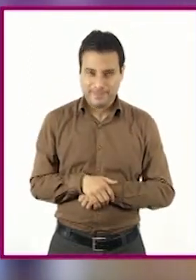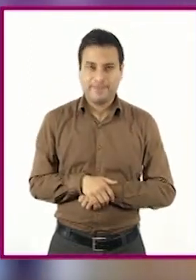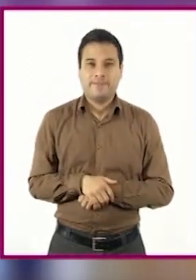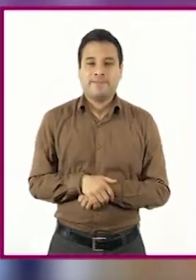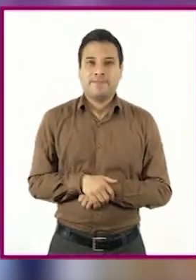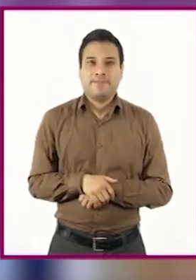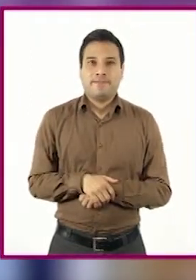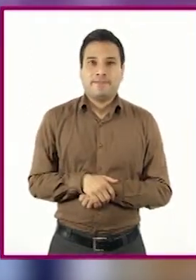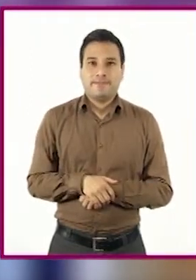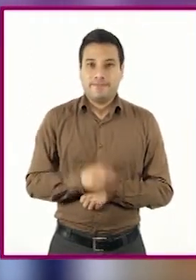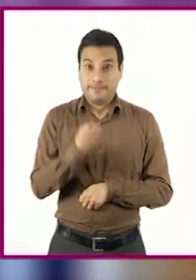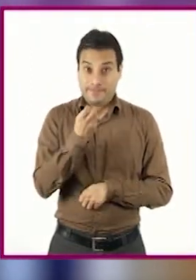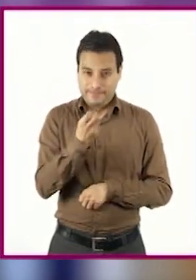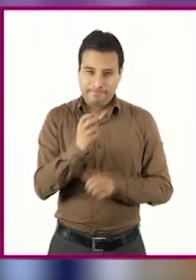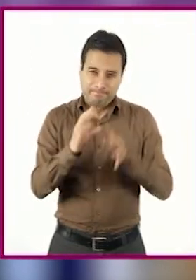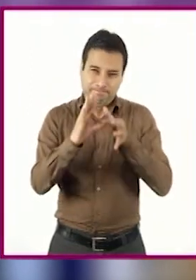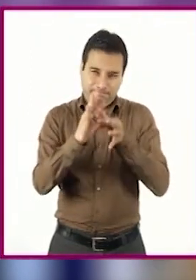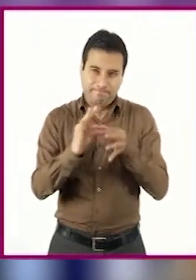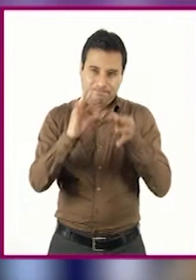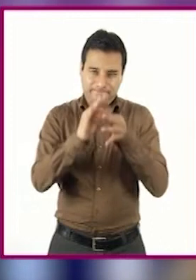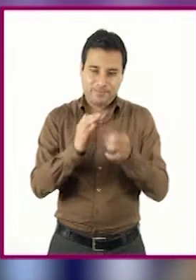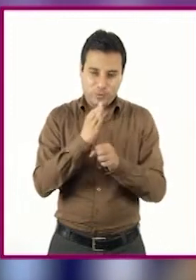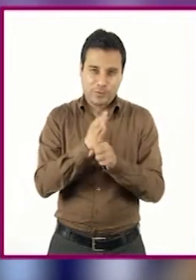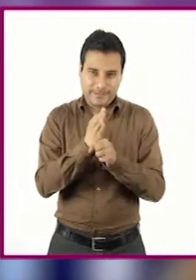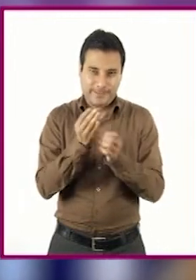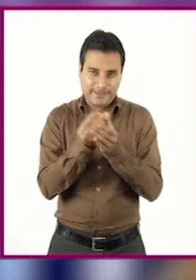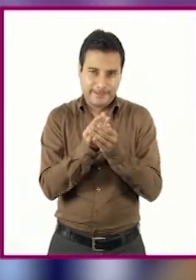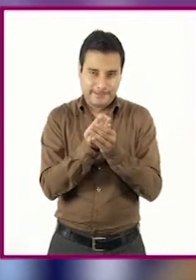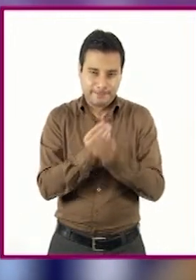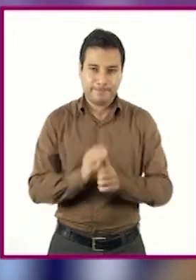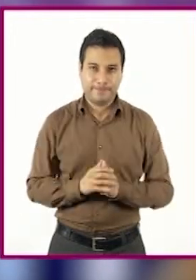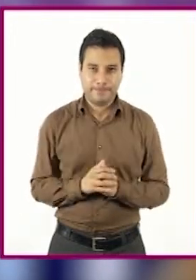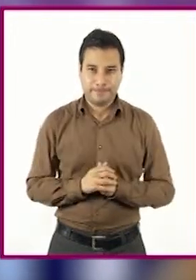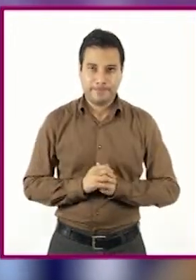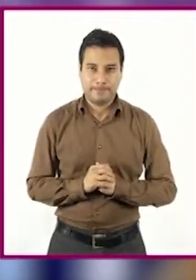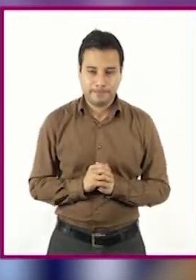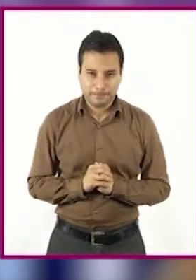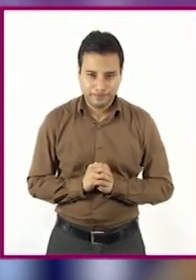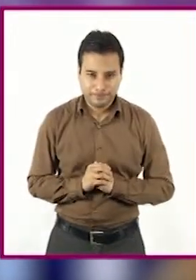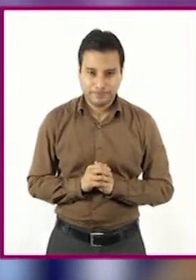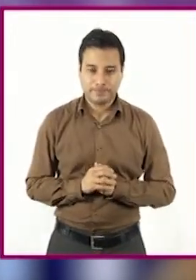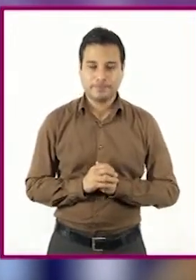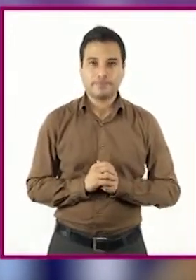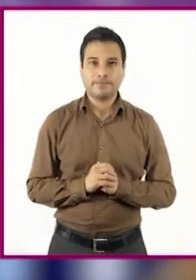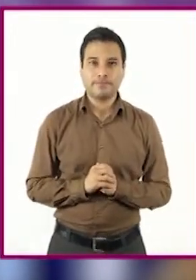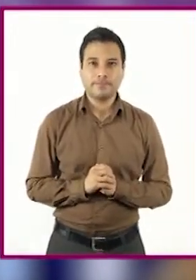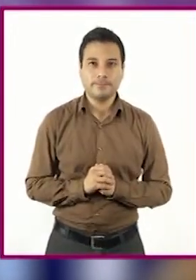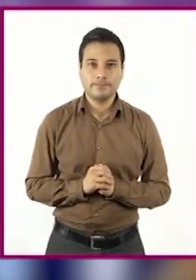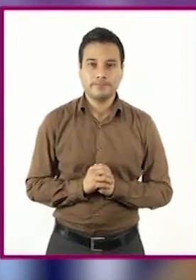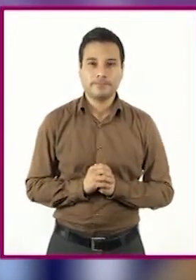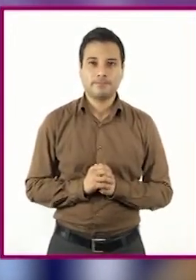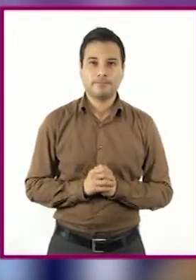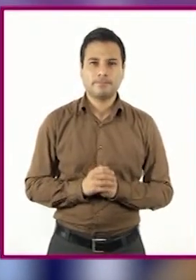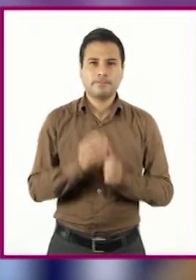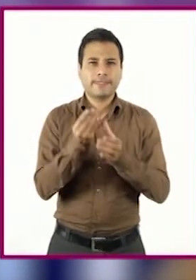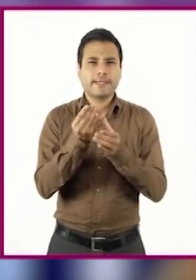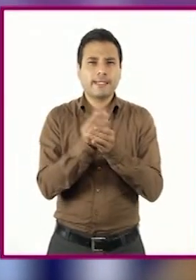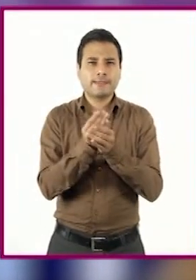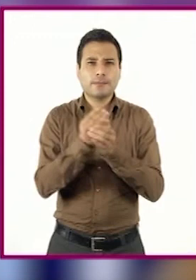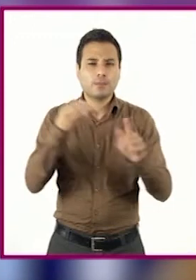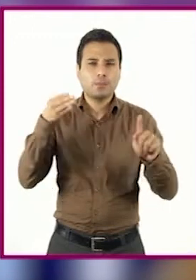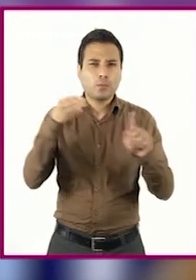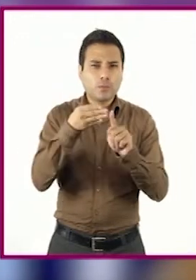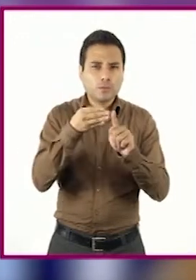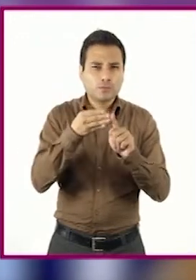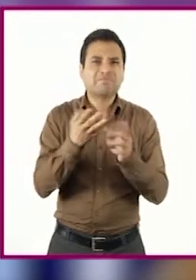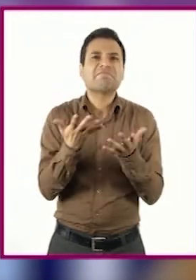moda, y dispersión, rango y desviación media de dos conjuntos de datos. Y el propósito de esta sesión